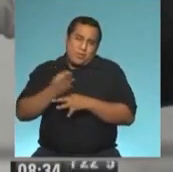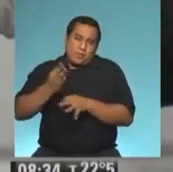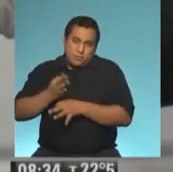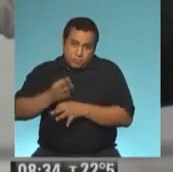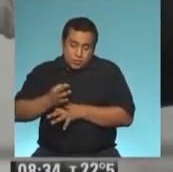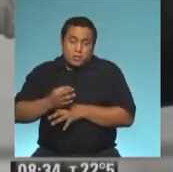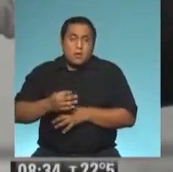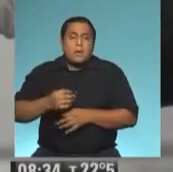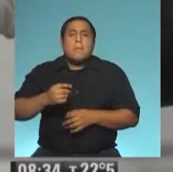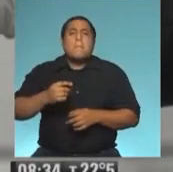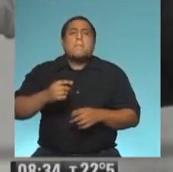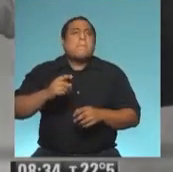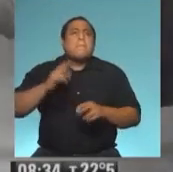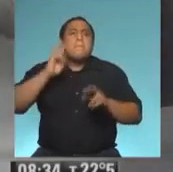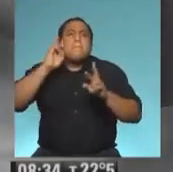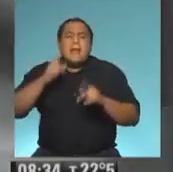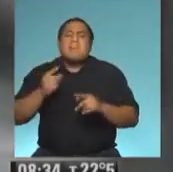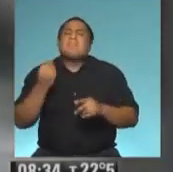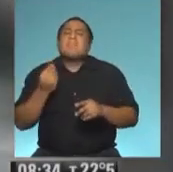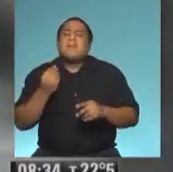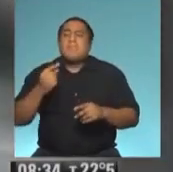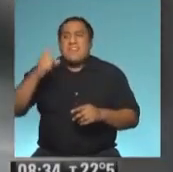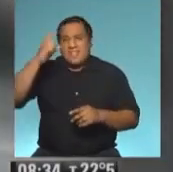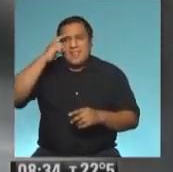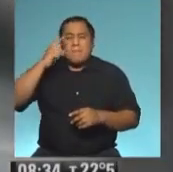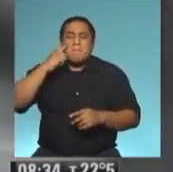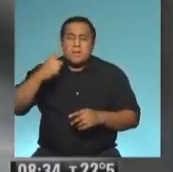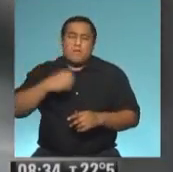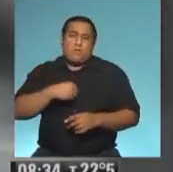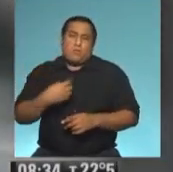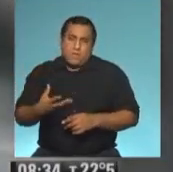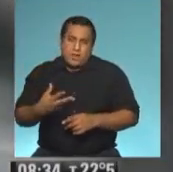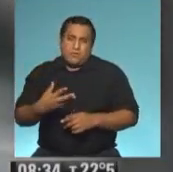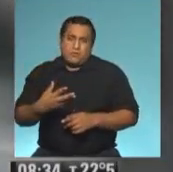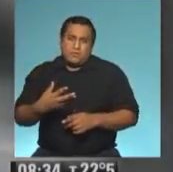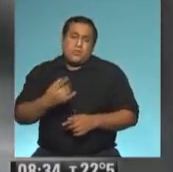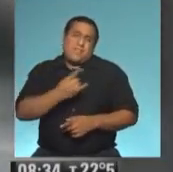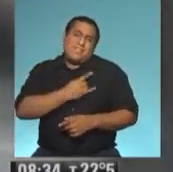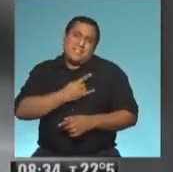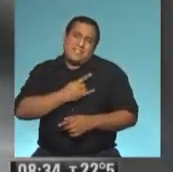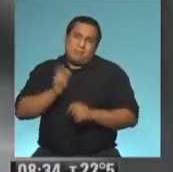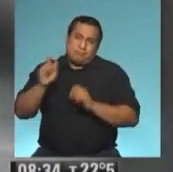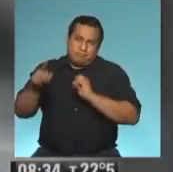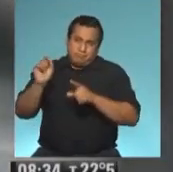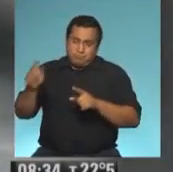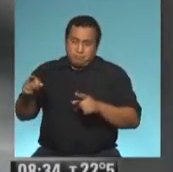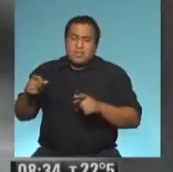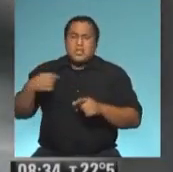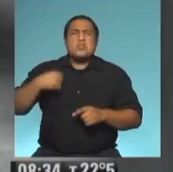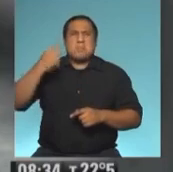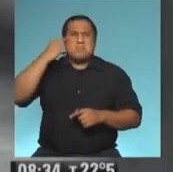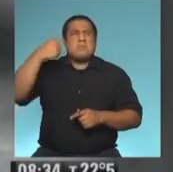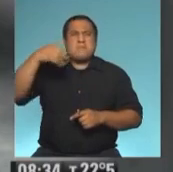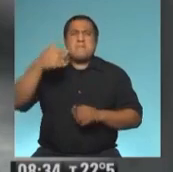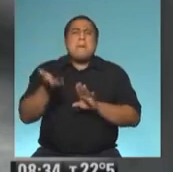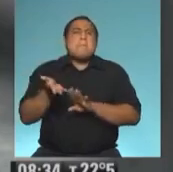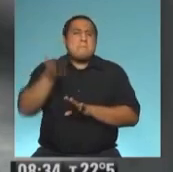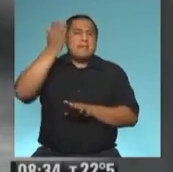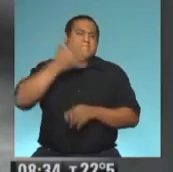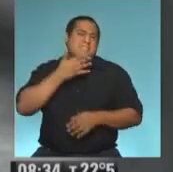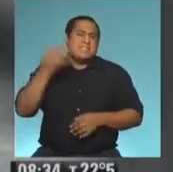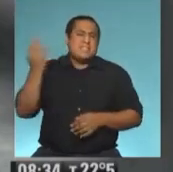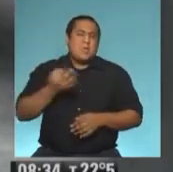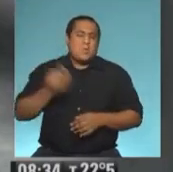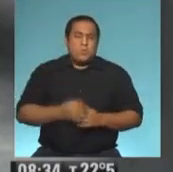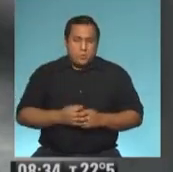el plan por 10.000 voluntarios universitarios. Yo creo que lo vamos a superar ampliamente